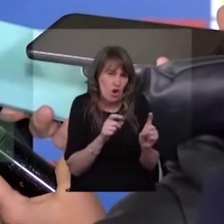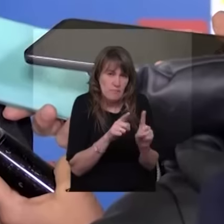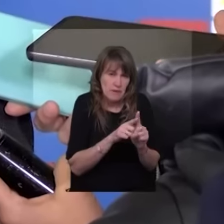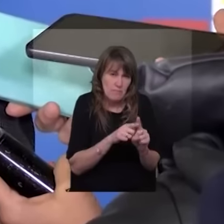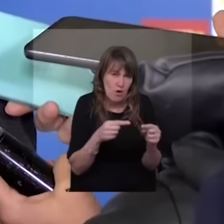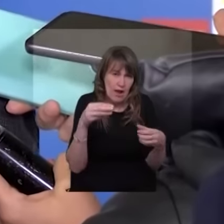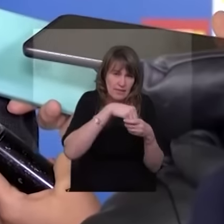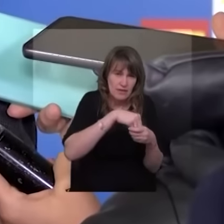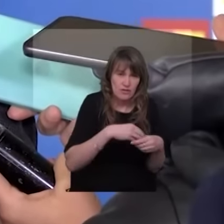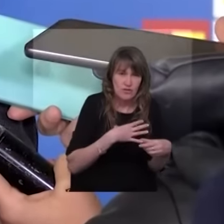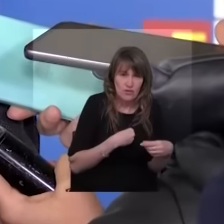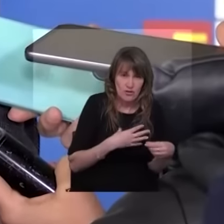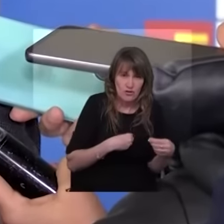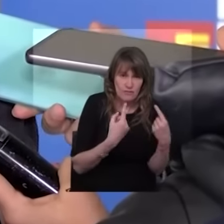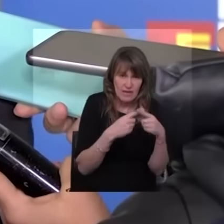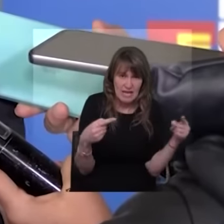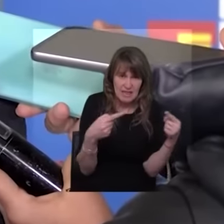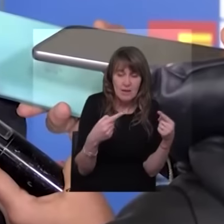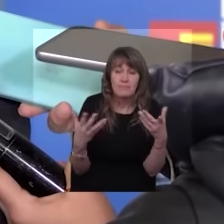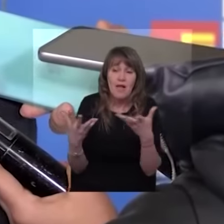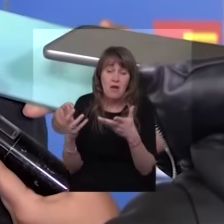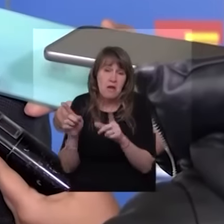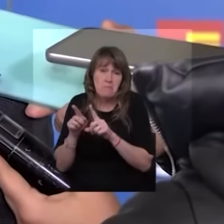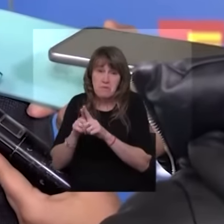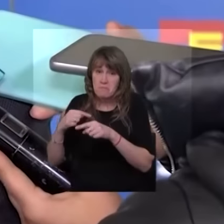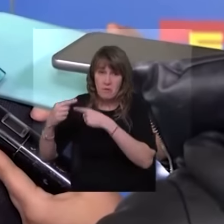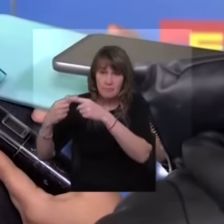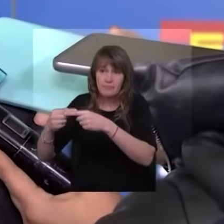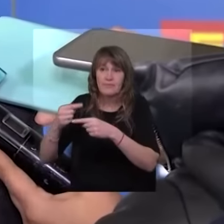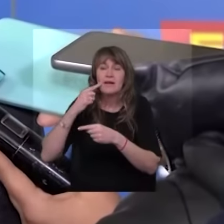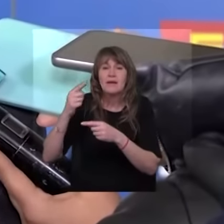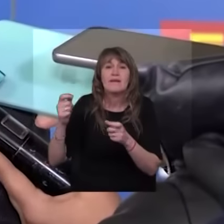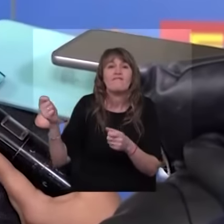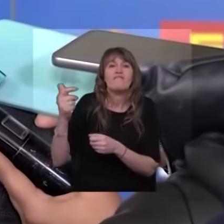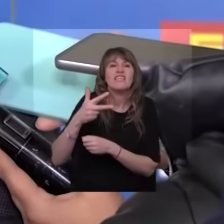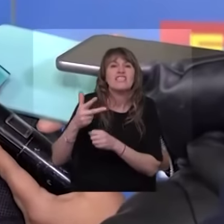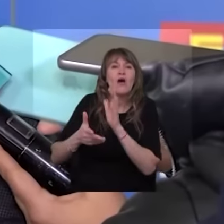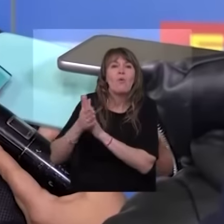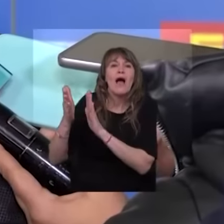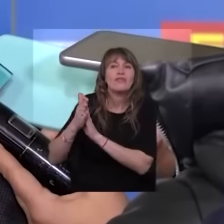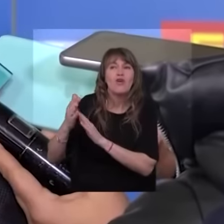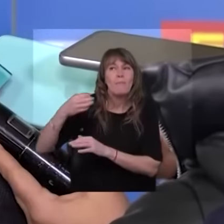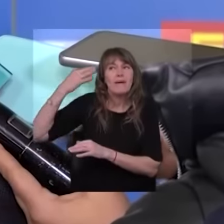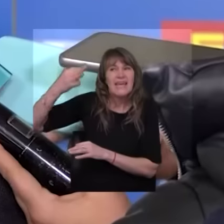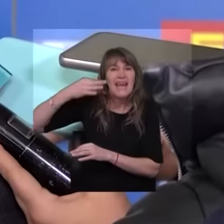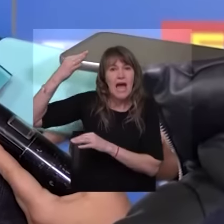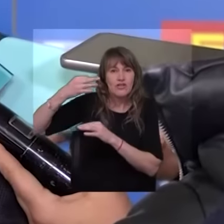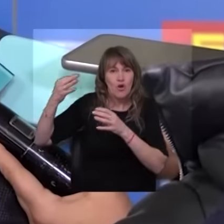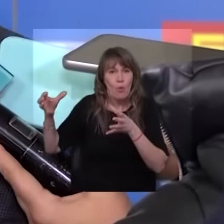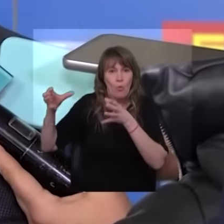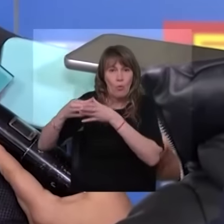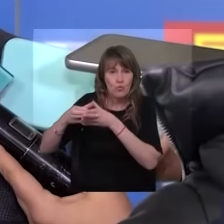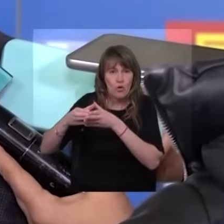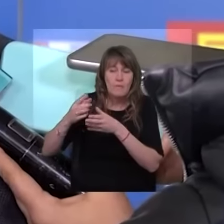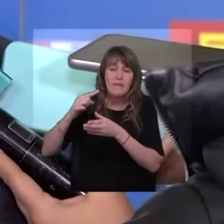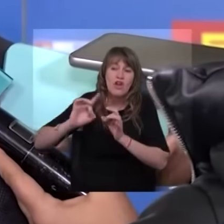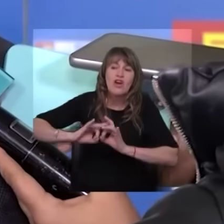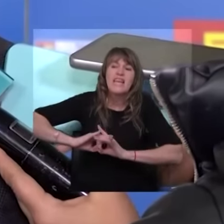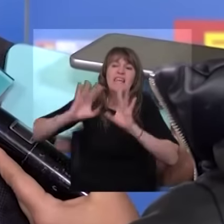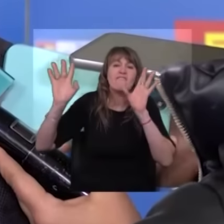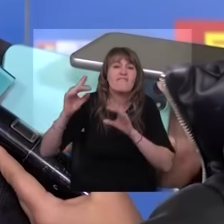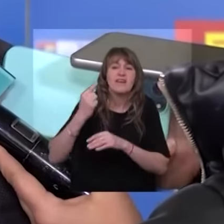seguir conviviendo el lunes que viene le vamos a fijar fecha al plenario que va a tratar el tema pero probablemente la posición de la libertad acción